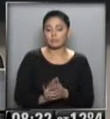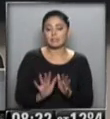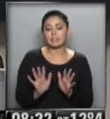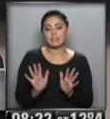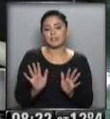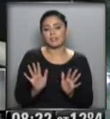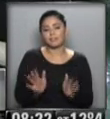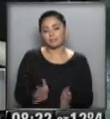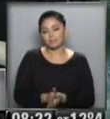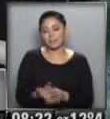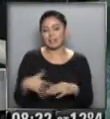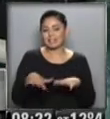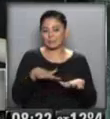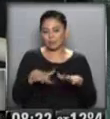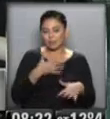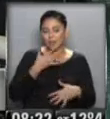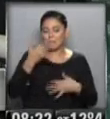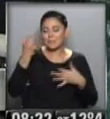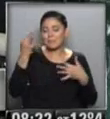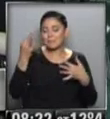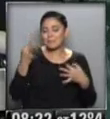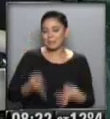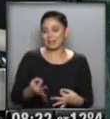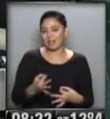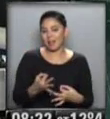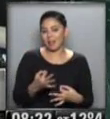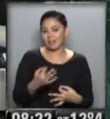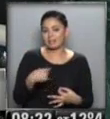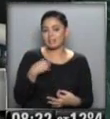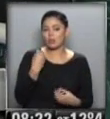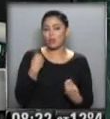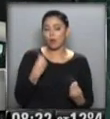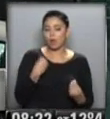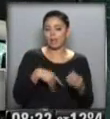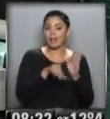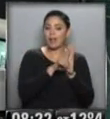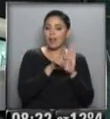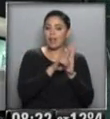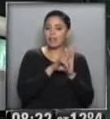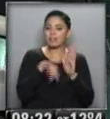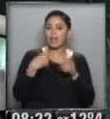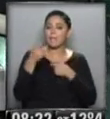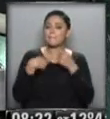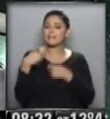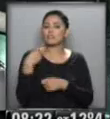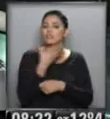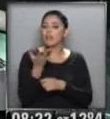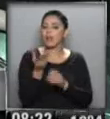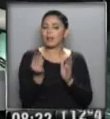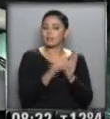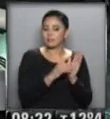bien la situación ideal en nuestro entender hubiera sido que la ley sea de empresas sociales es decir